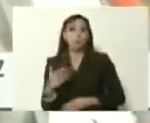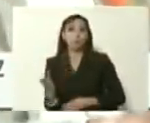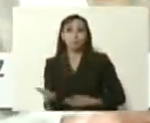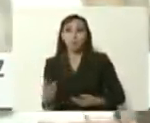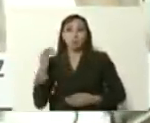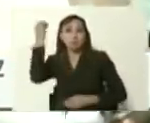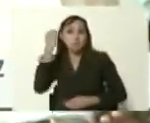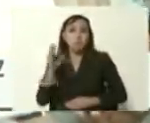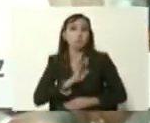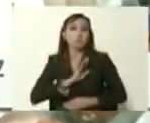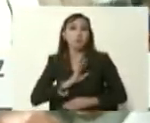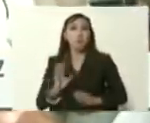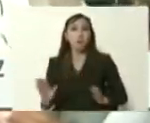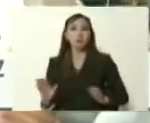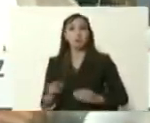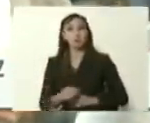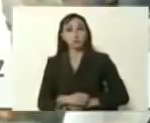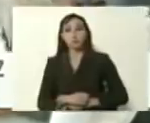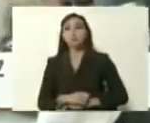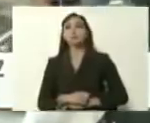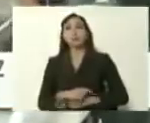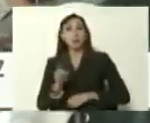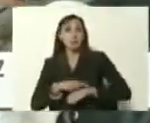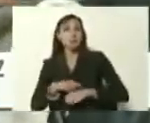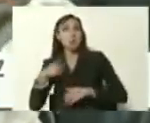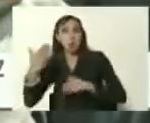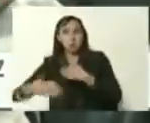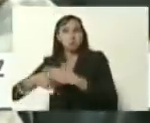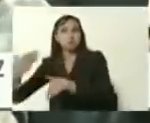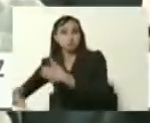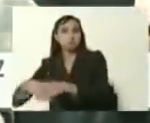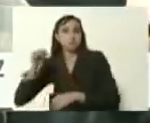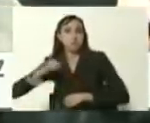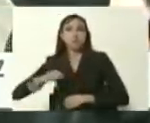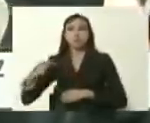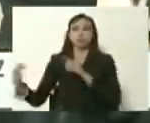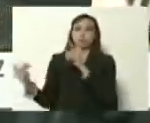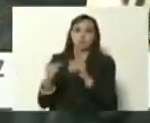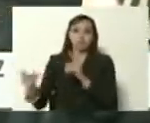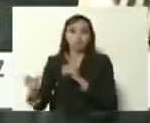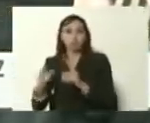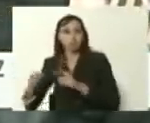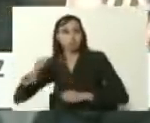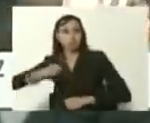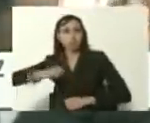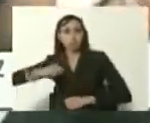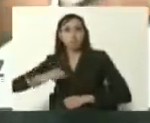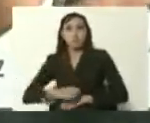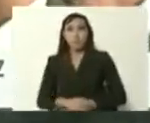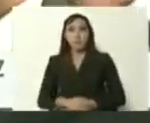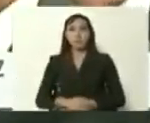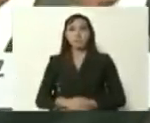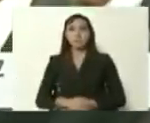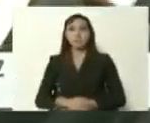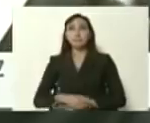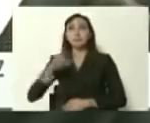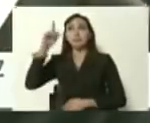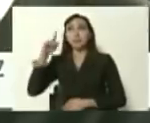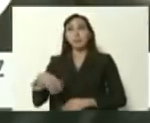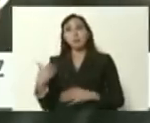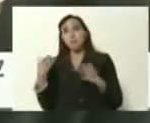opinión. Llegará el momento en que se debatirá y llegará el momento en que se promulgará o